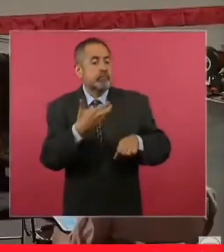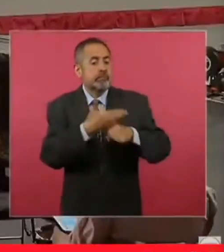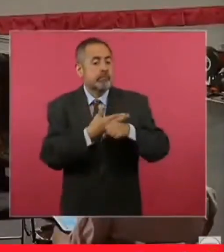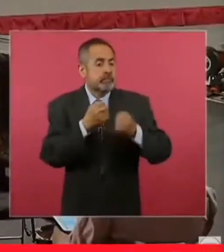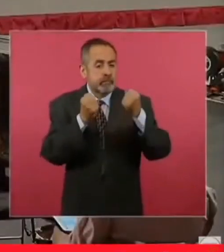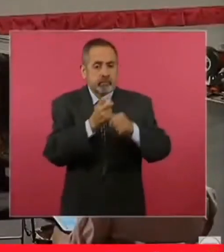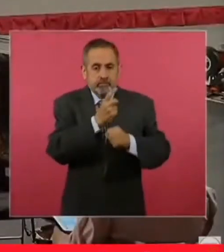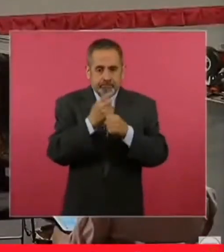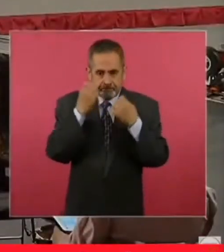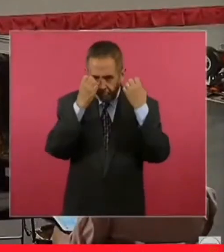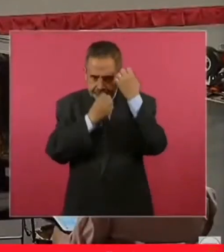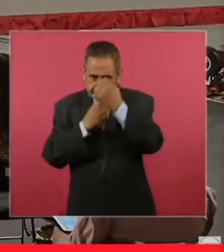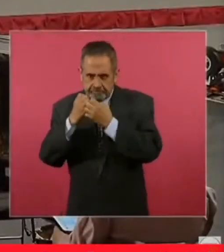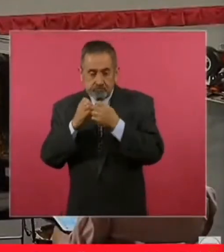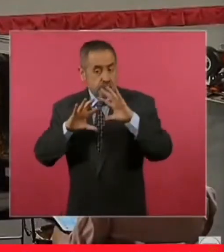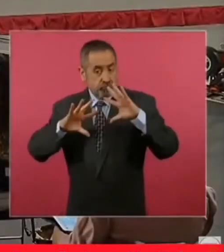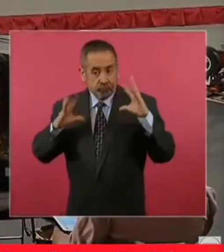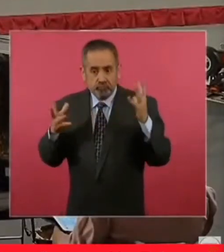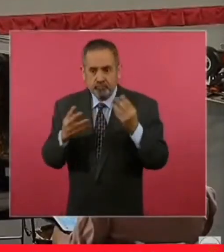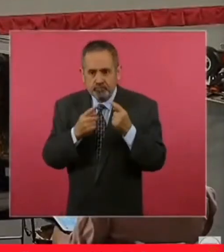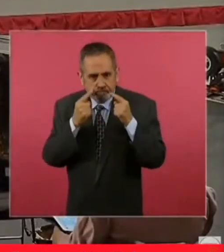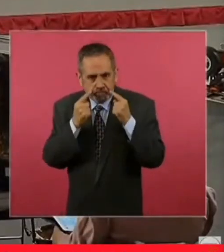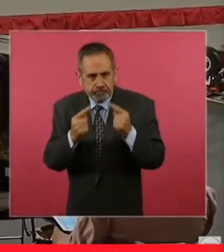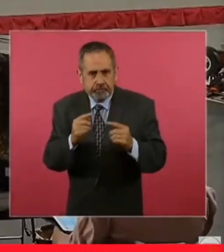y operación. A continuación, ¿sí?